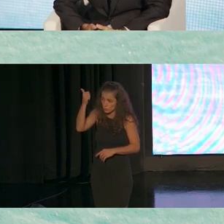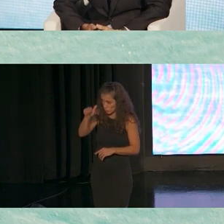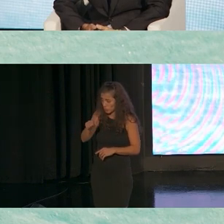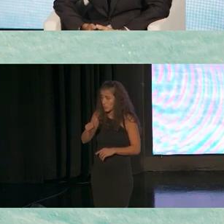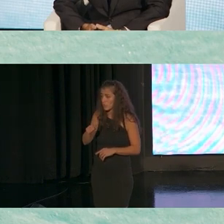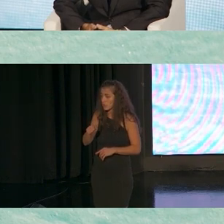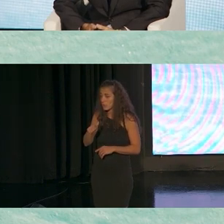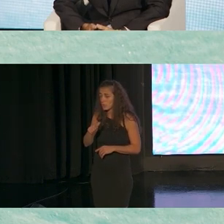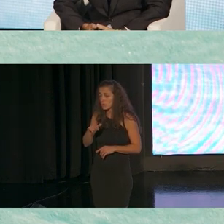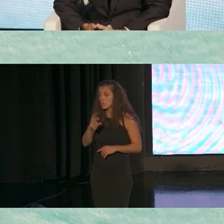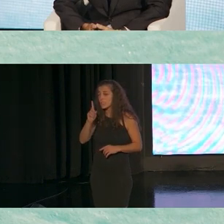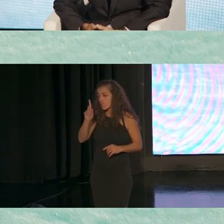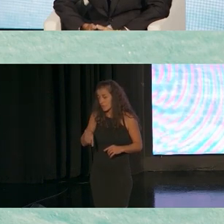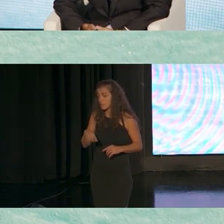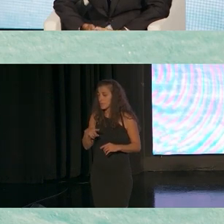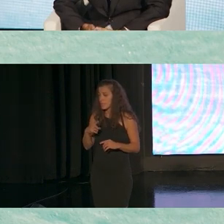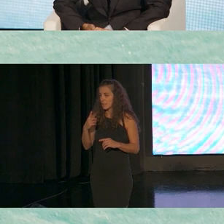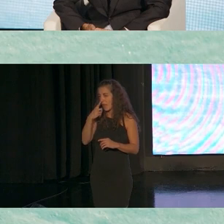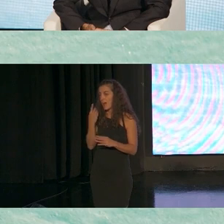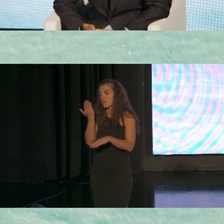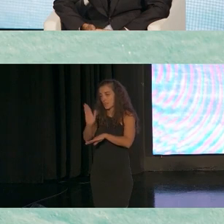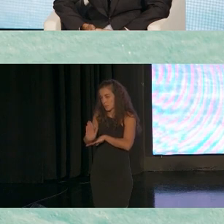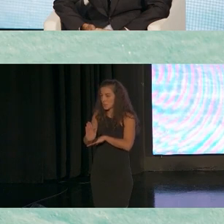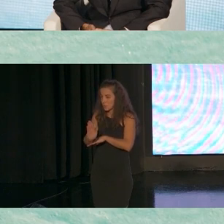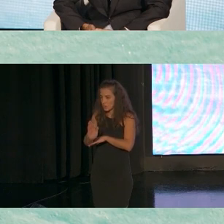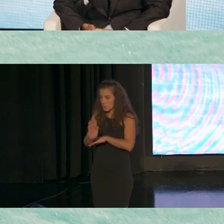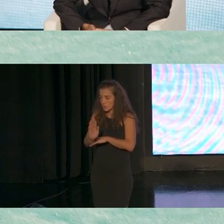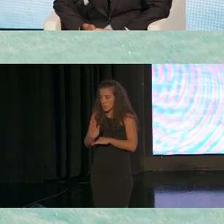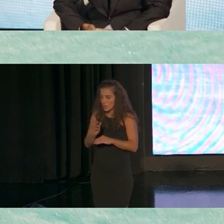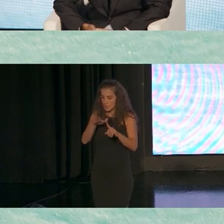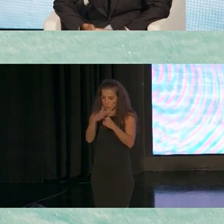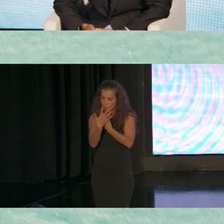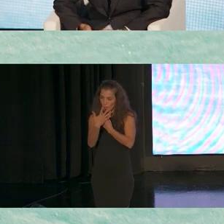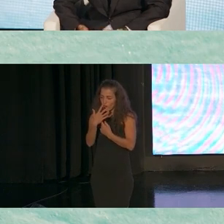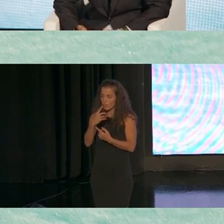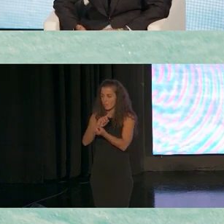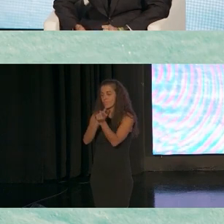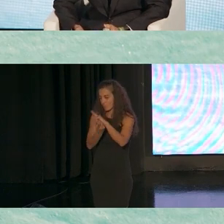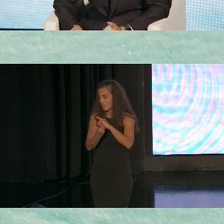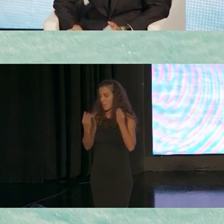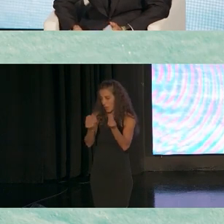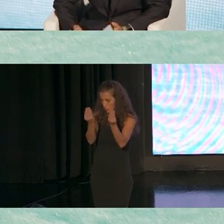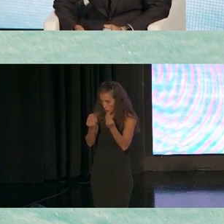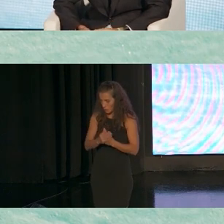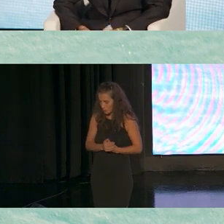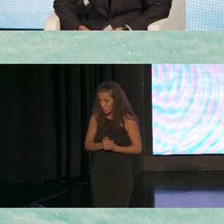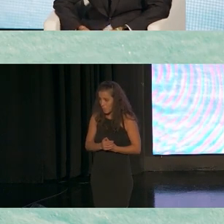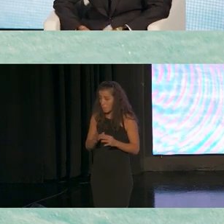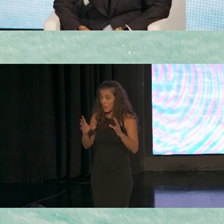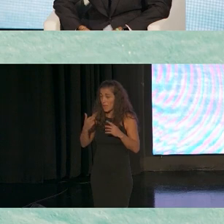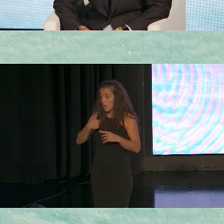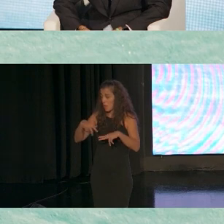y la verdad es que mejoramos la actitud a nuestra situación Por consiguiente para para terminar